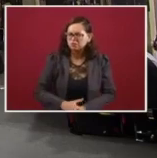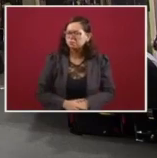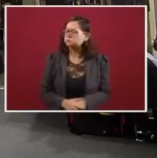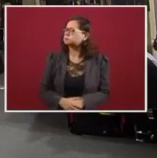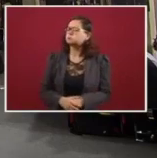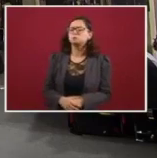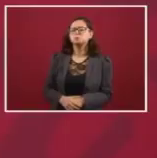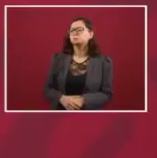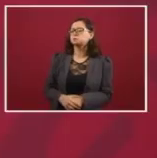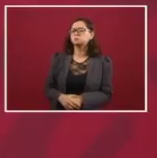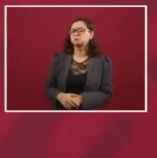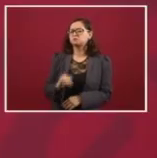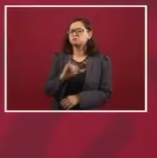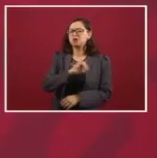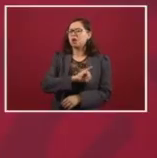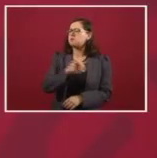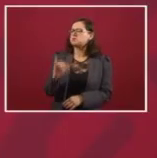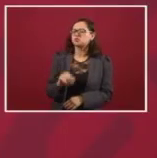nunca.